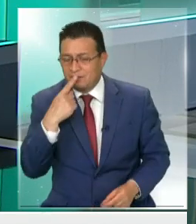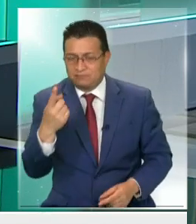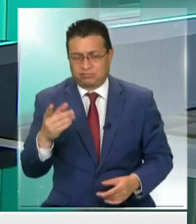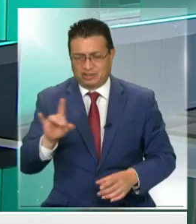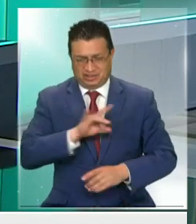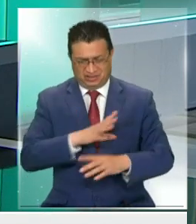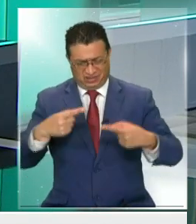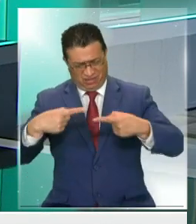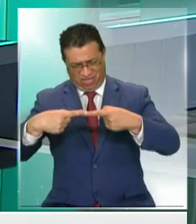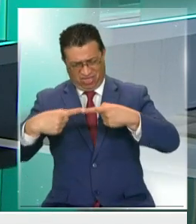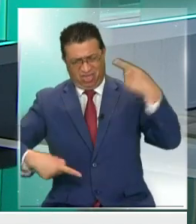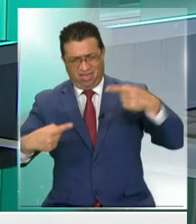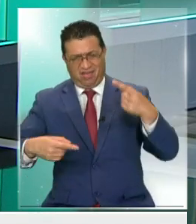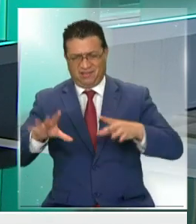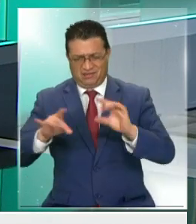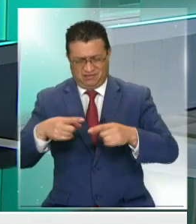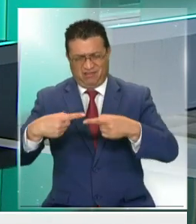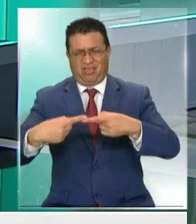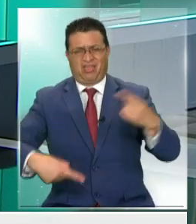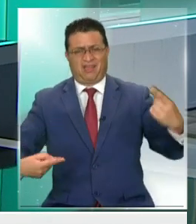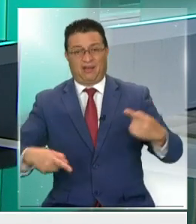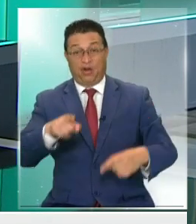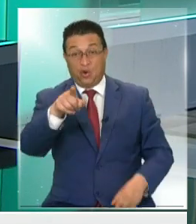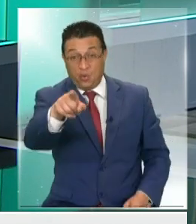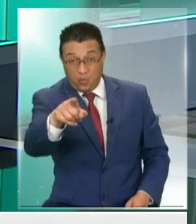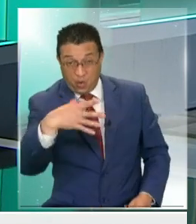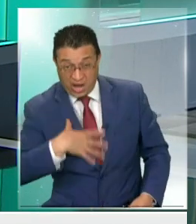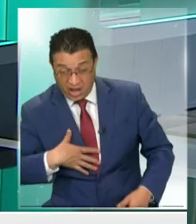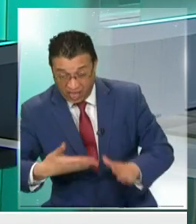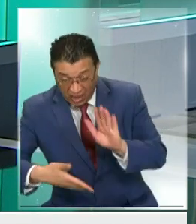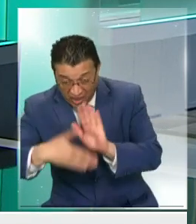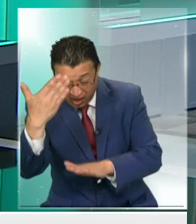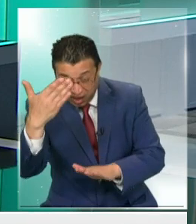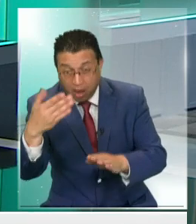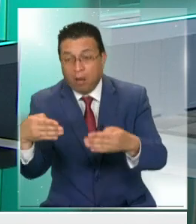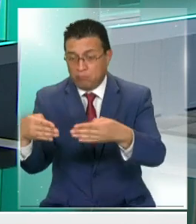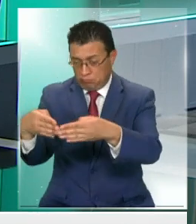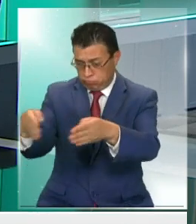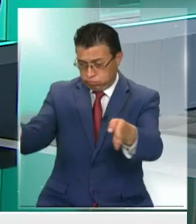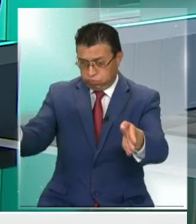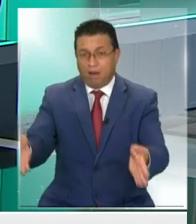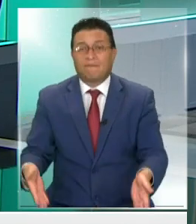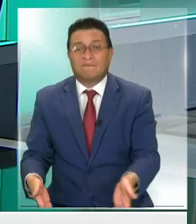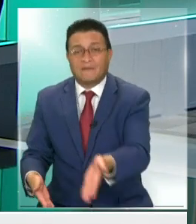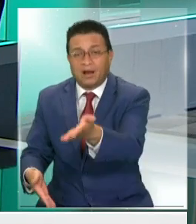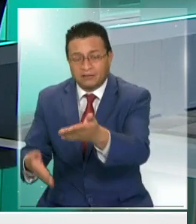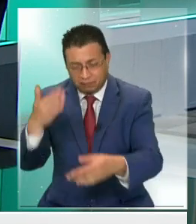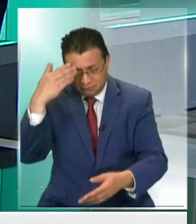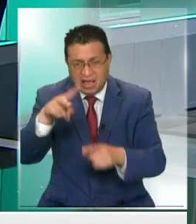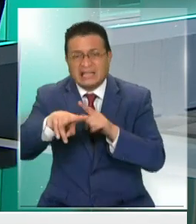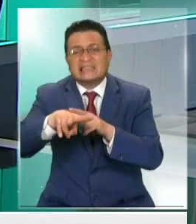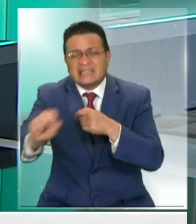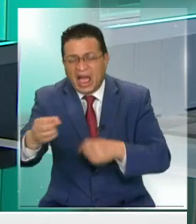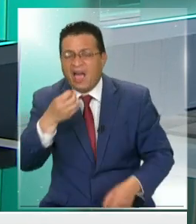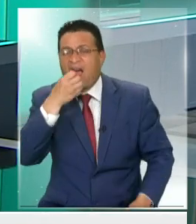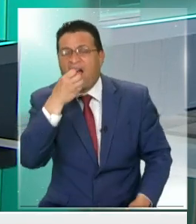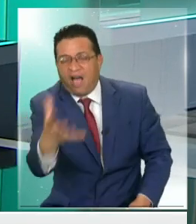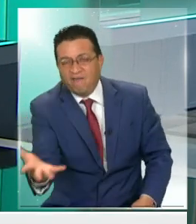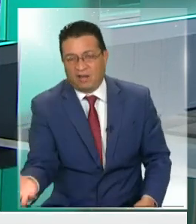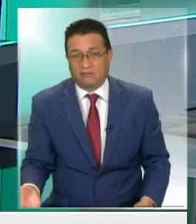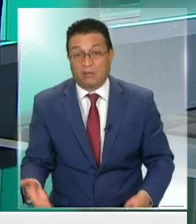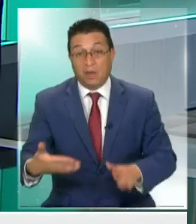con Chile, no conjugan con la selección. Si usted se quiere ir, la puerta está abierta, pero dígalo ya. Y si se